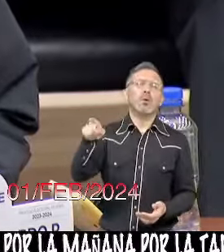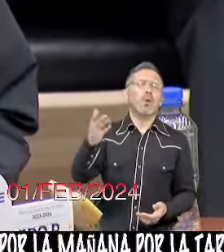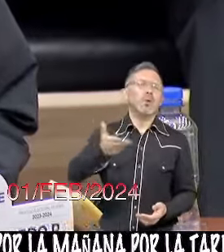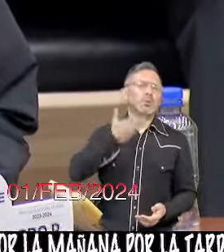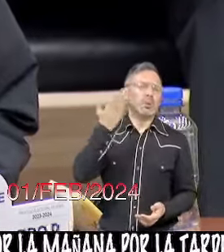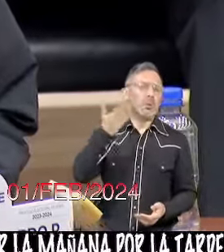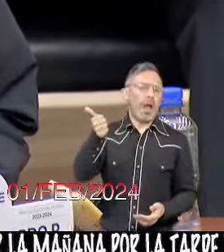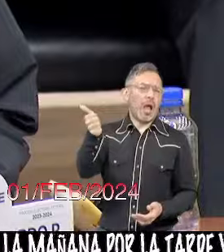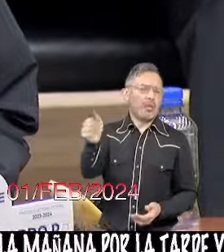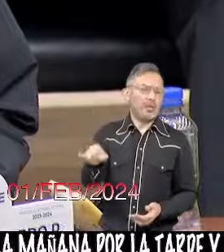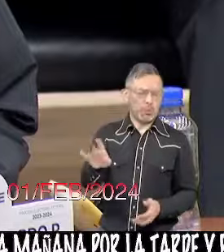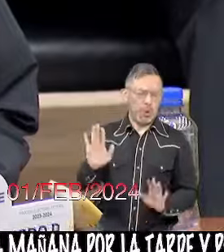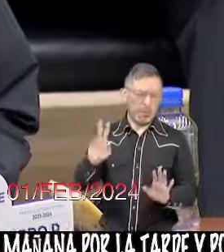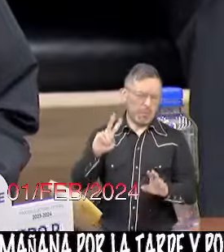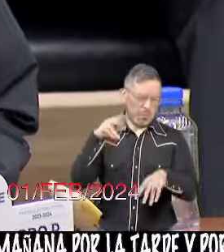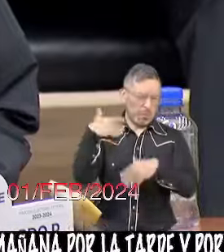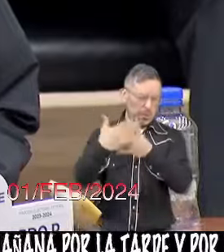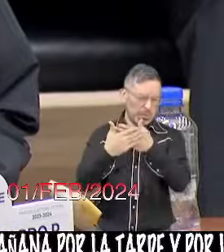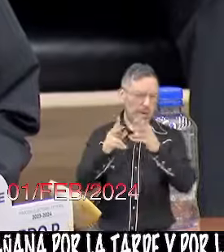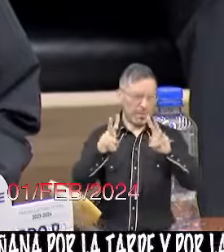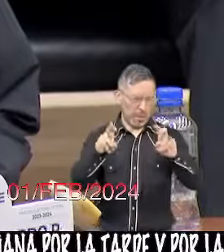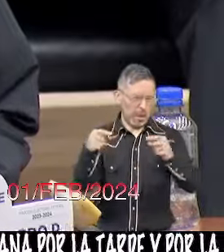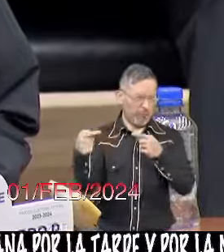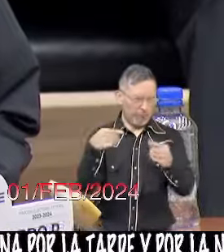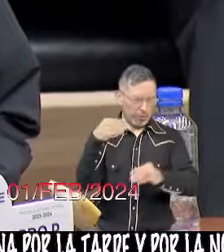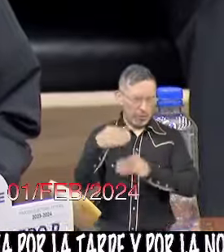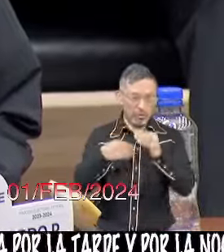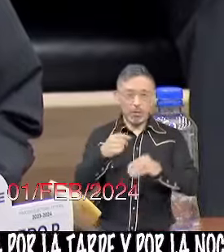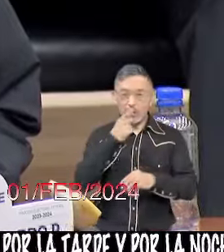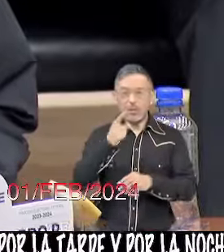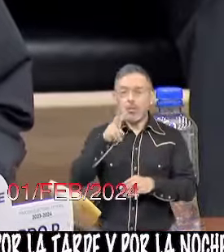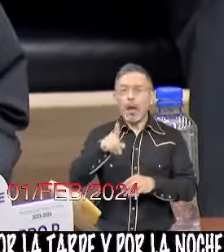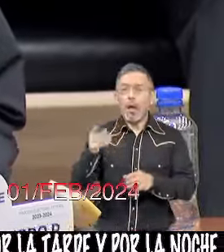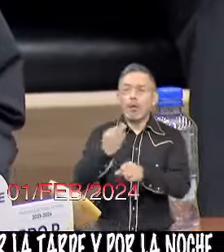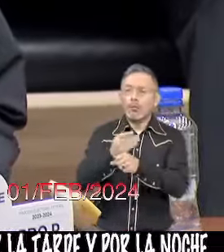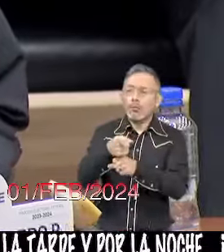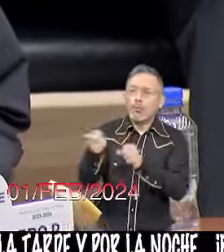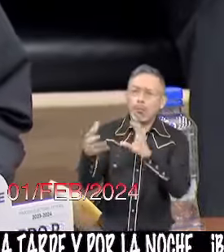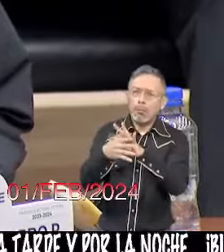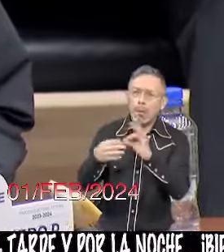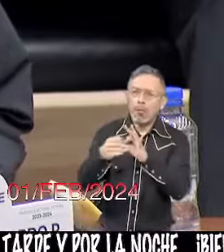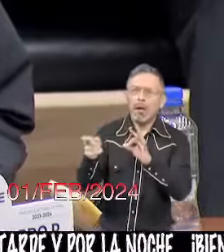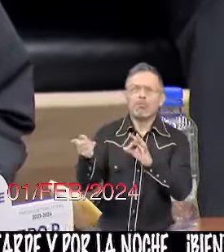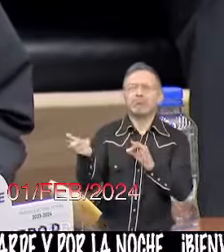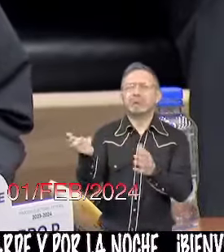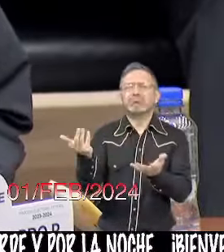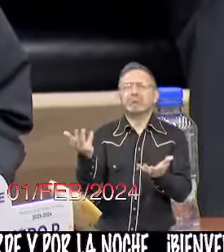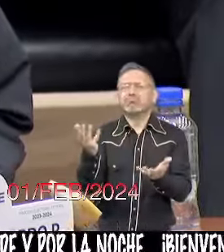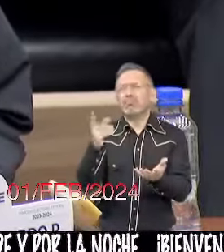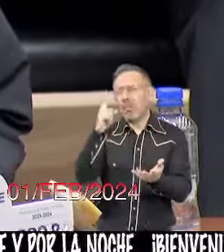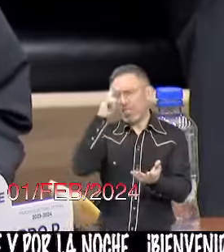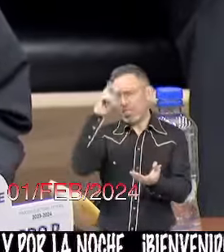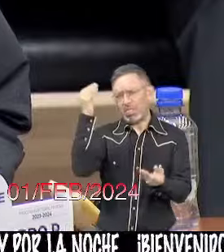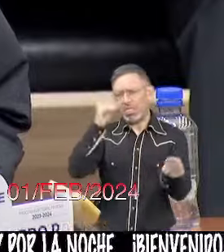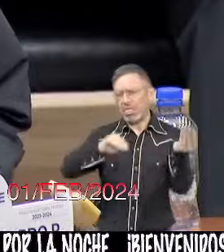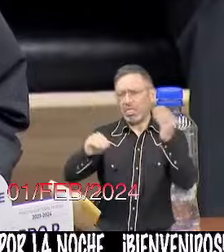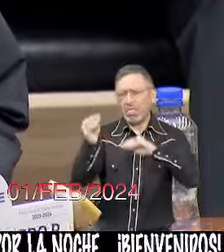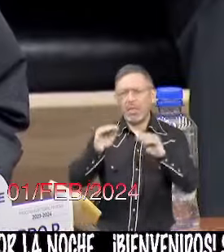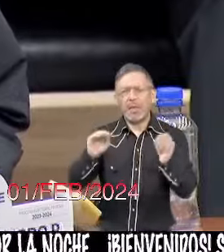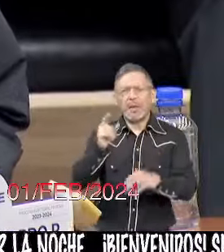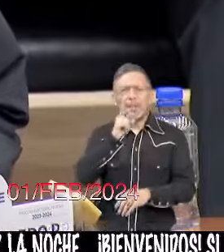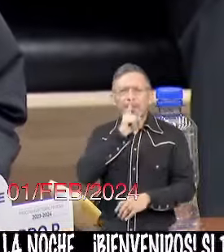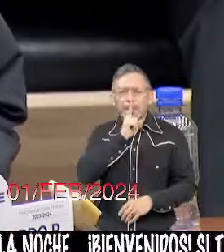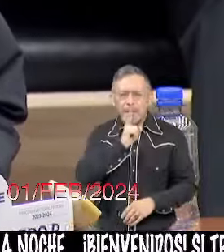plantearon, pero reitero que todo lo que aquí se sostiene son patrañas, mentiras. Sí,